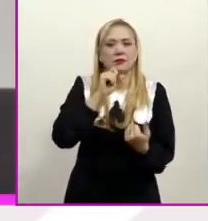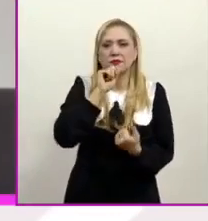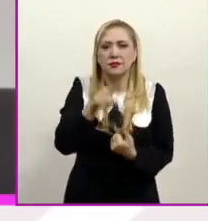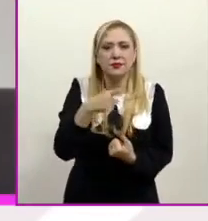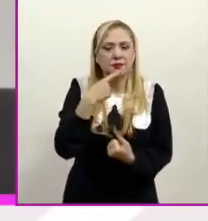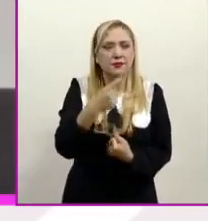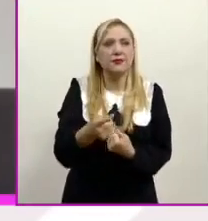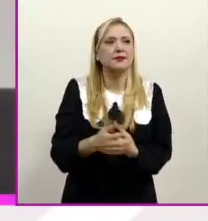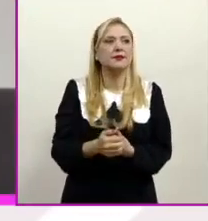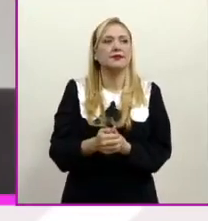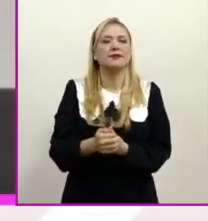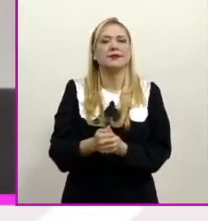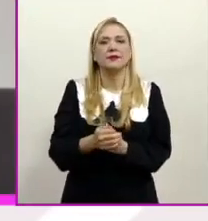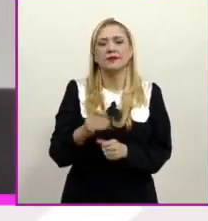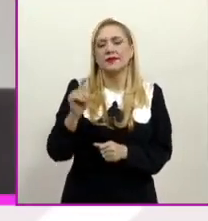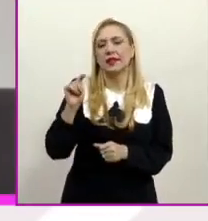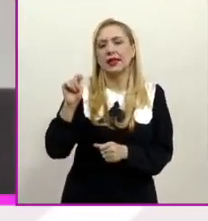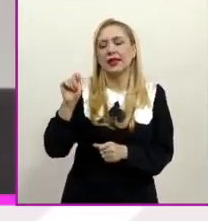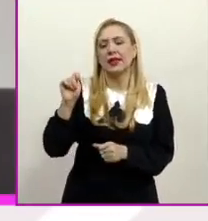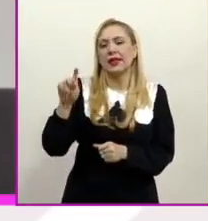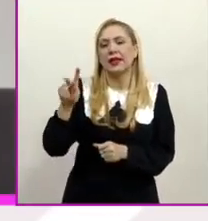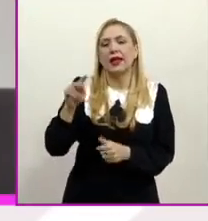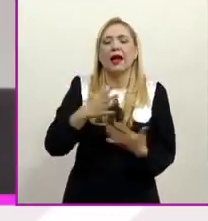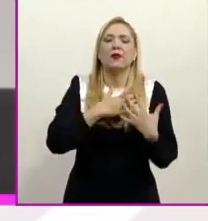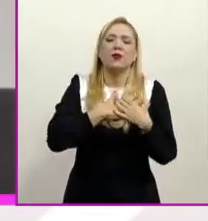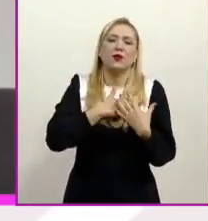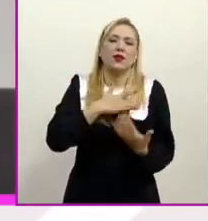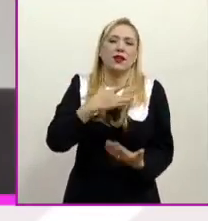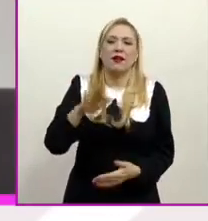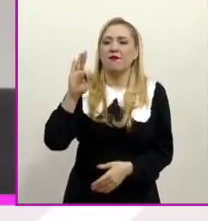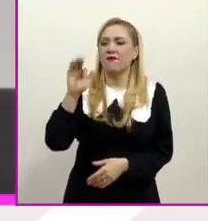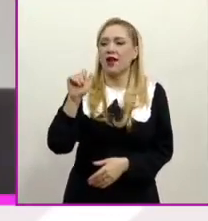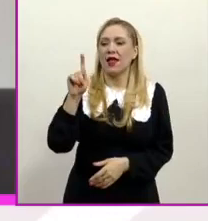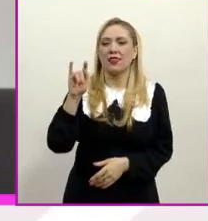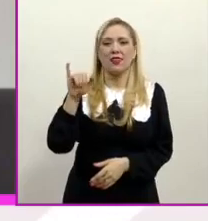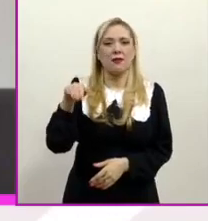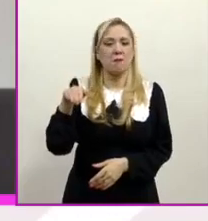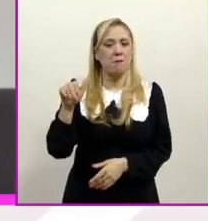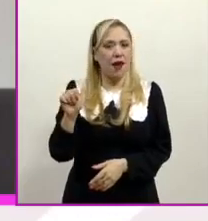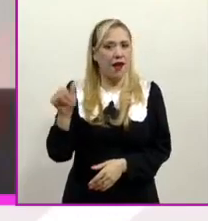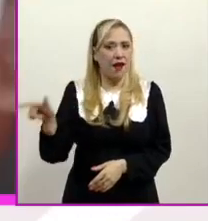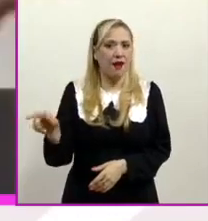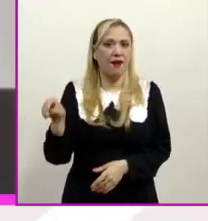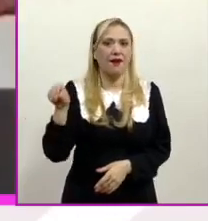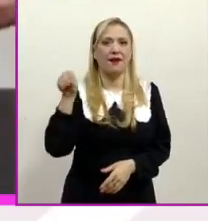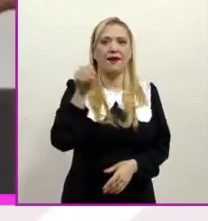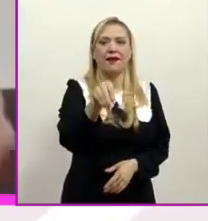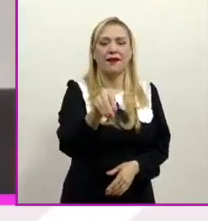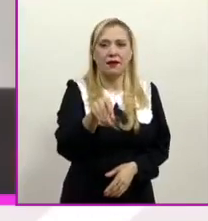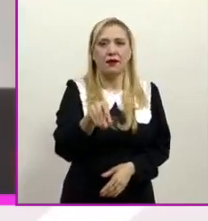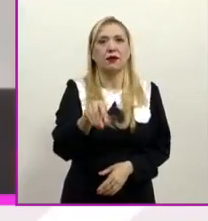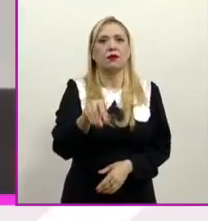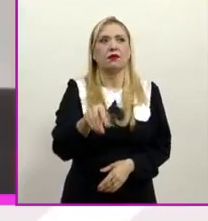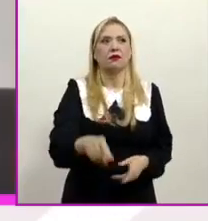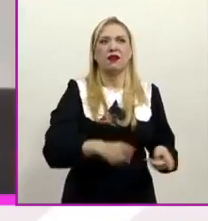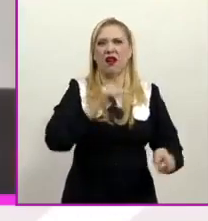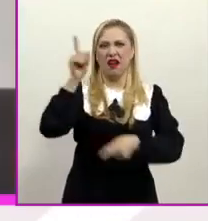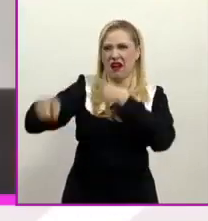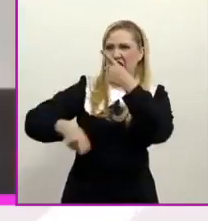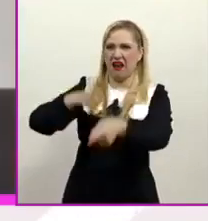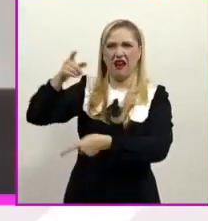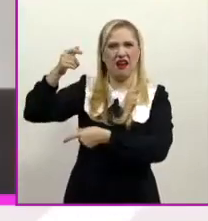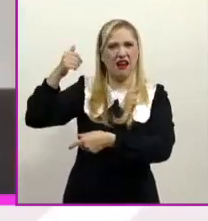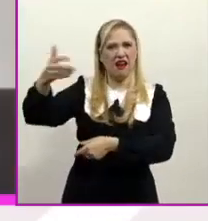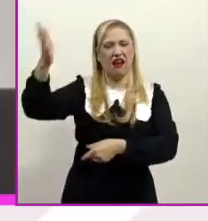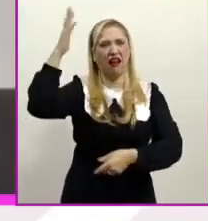en esta telenovela mexicana donde Fátima Molina era la protagonista y le echaron la culpa a ella, ¿no? De